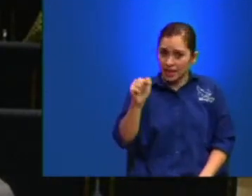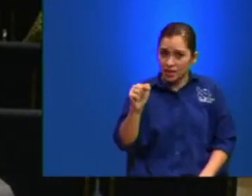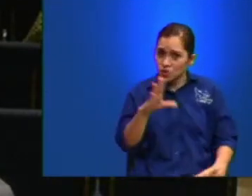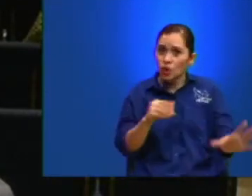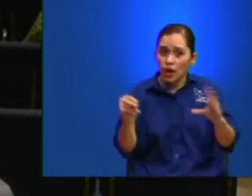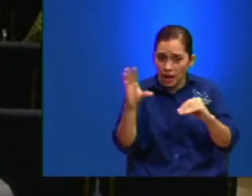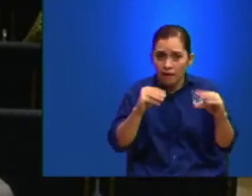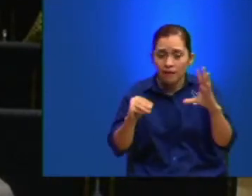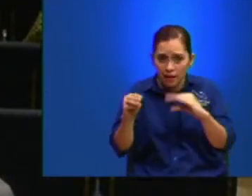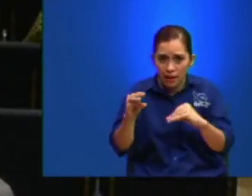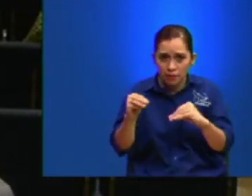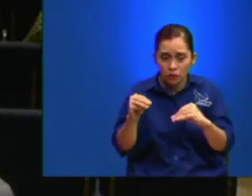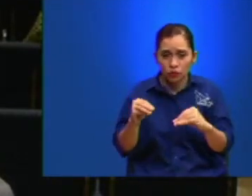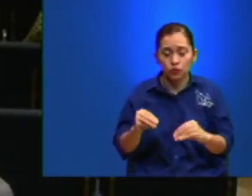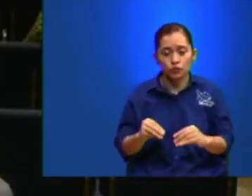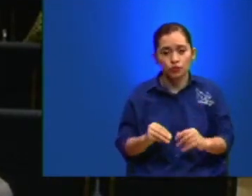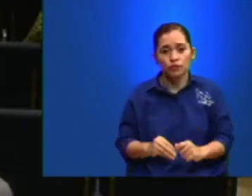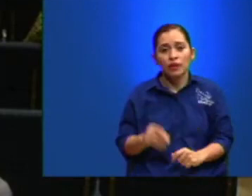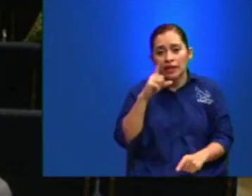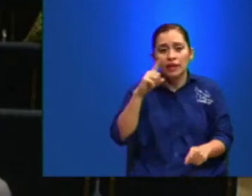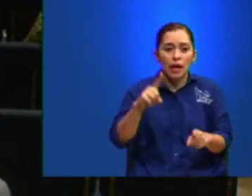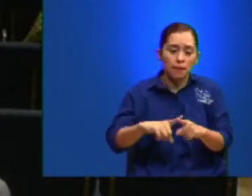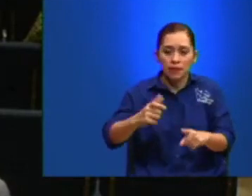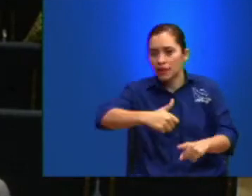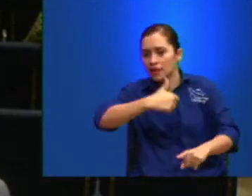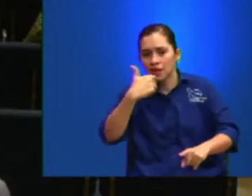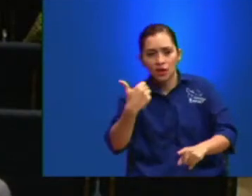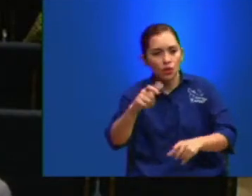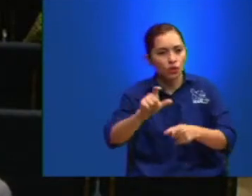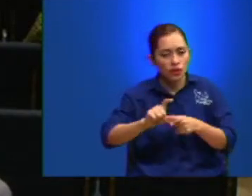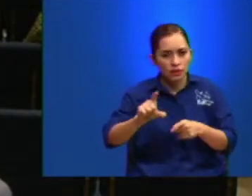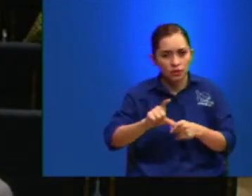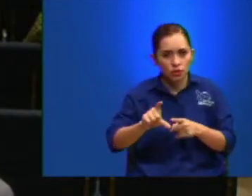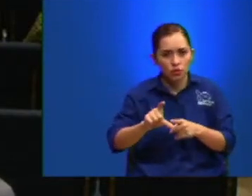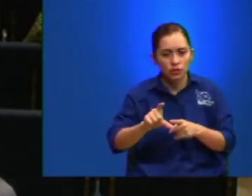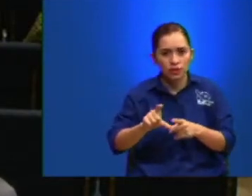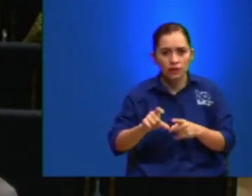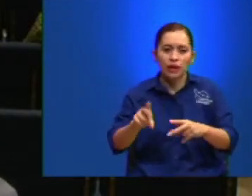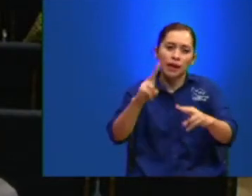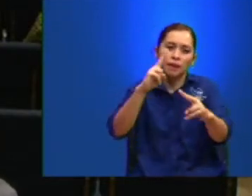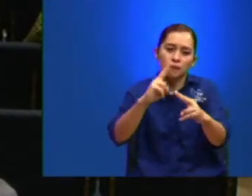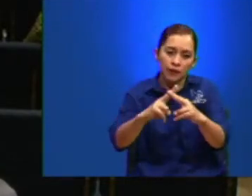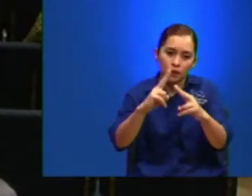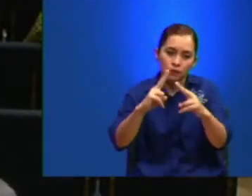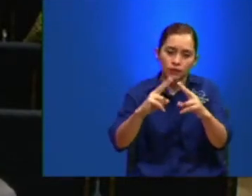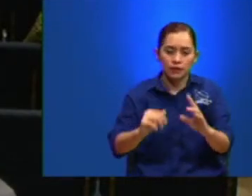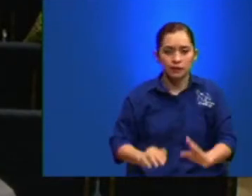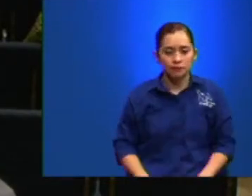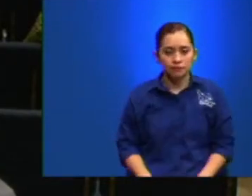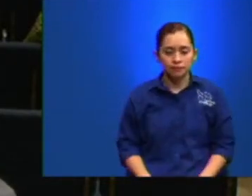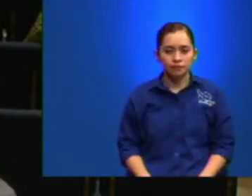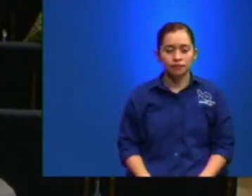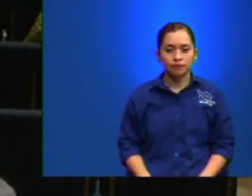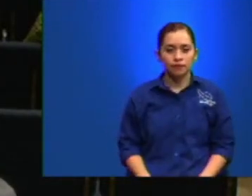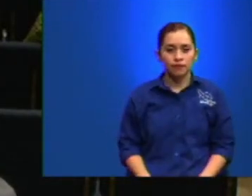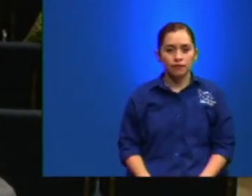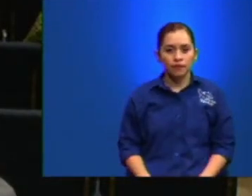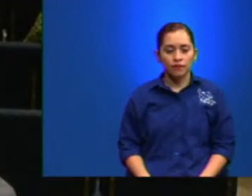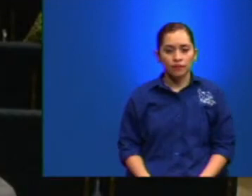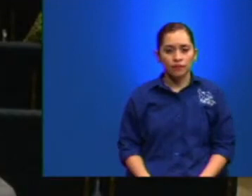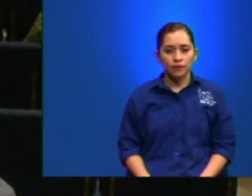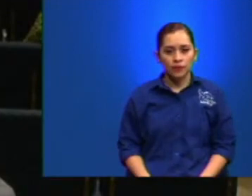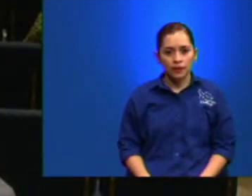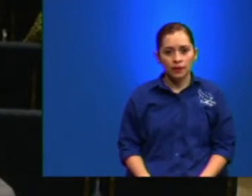de otras temáticas que les hemos ido poniendo pausa poco a poco para poder ir avanzando y no y no